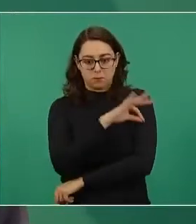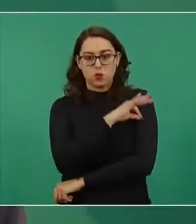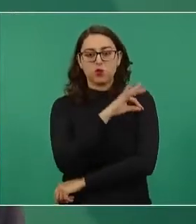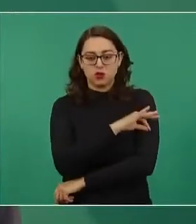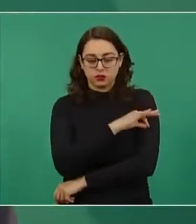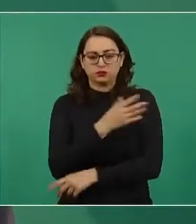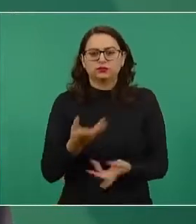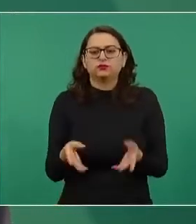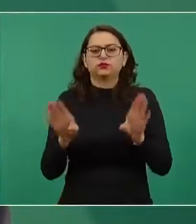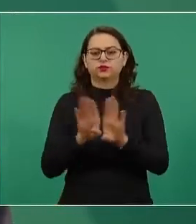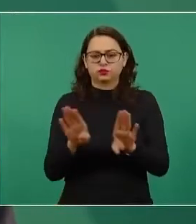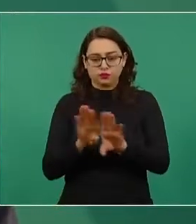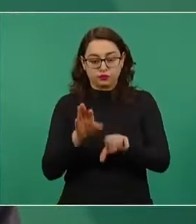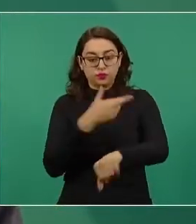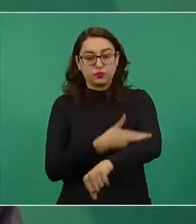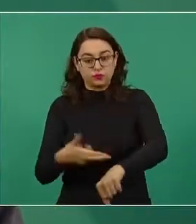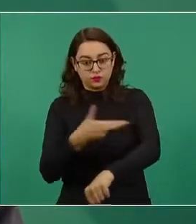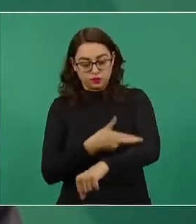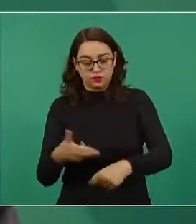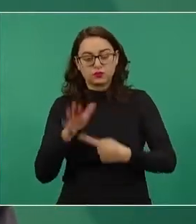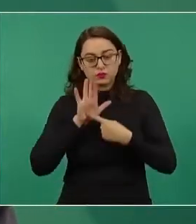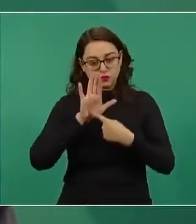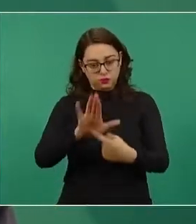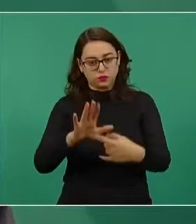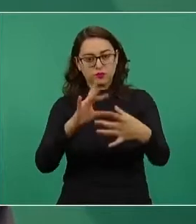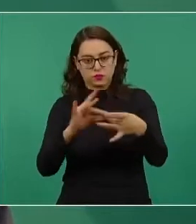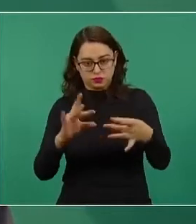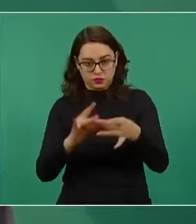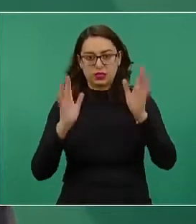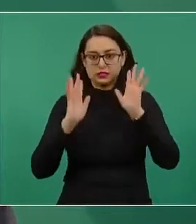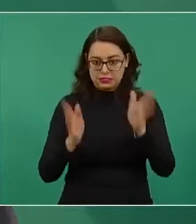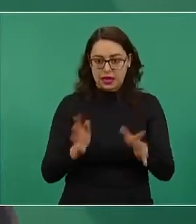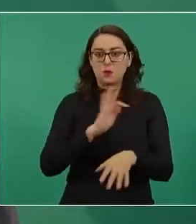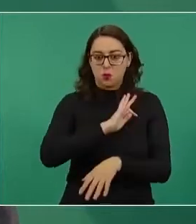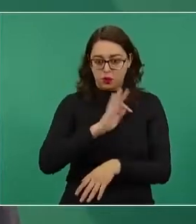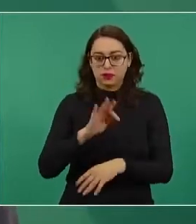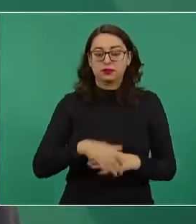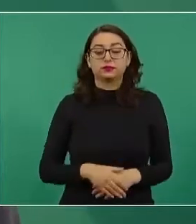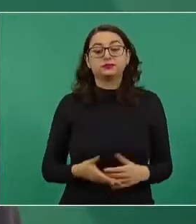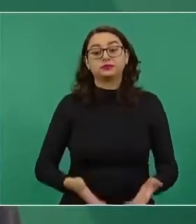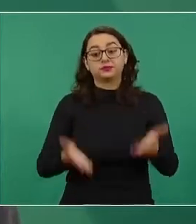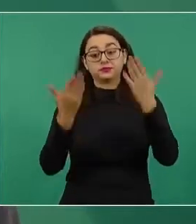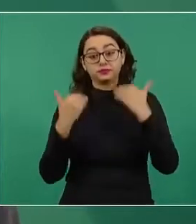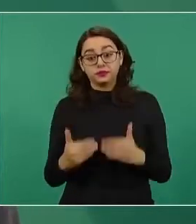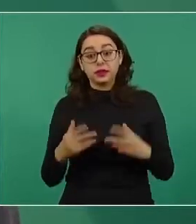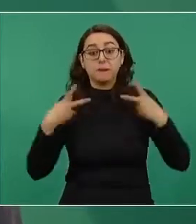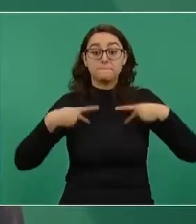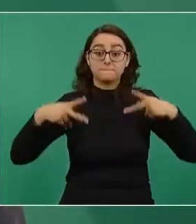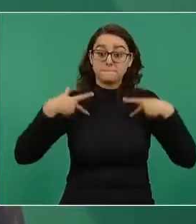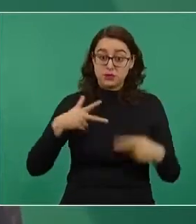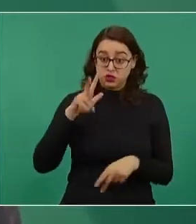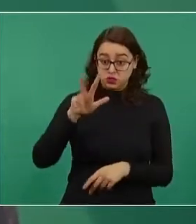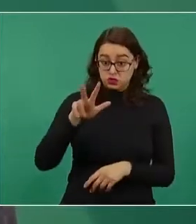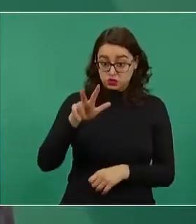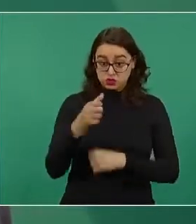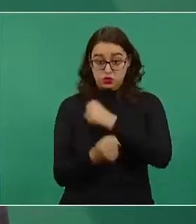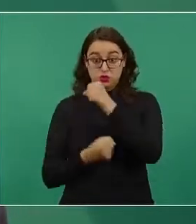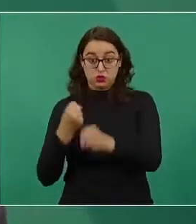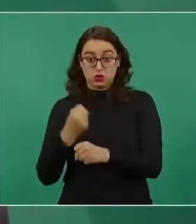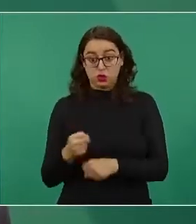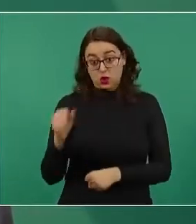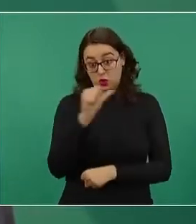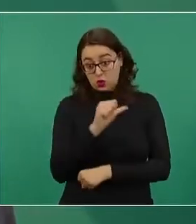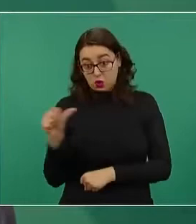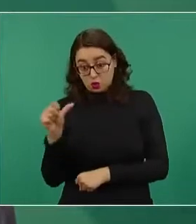es la lógica científica detrás de ello. Y finalmente, las personas que vayan cumpliendo 18 años, conforme pasen